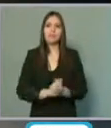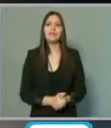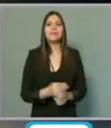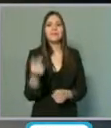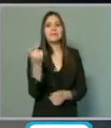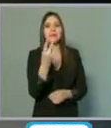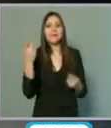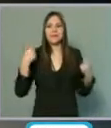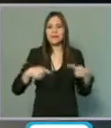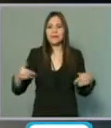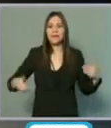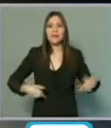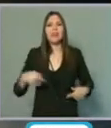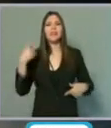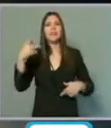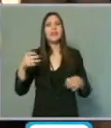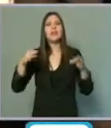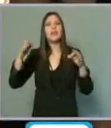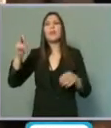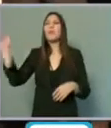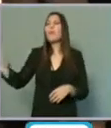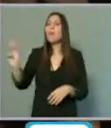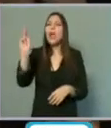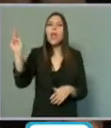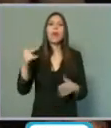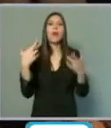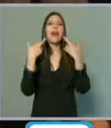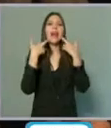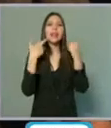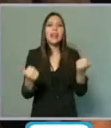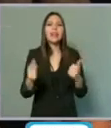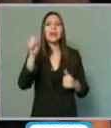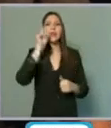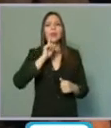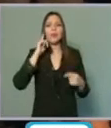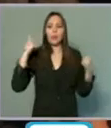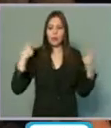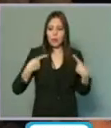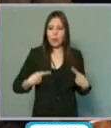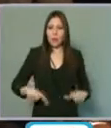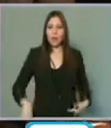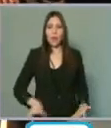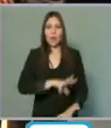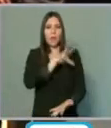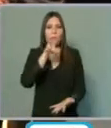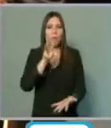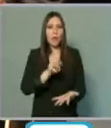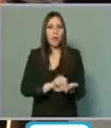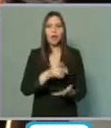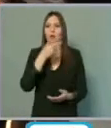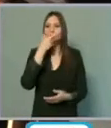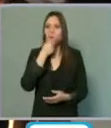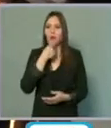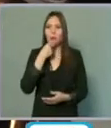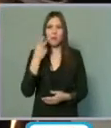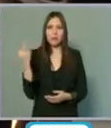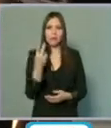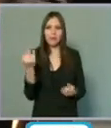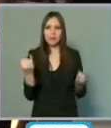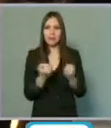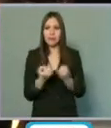estos personajes que son de rancho, son de un pueblo, una mujer que está con su vestido de boda y el hombre también,